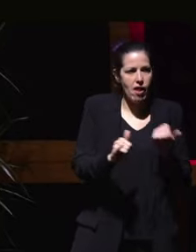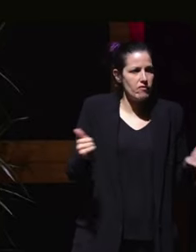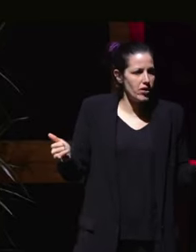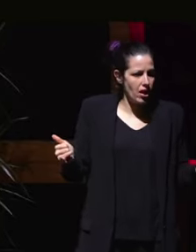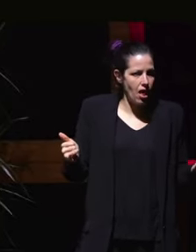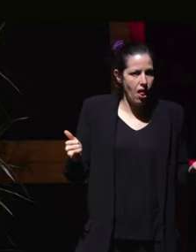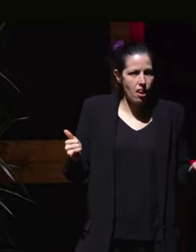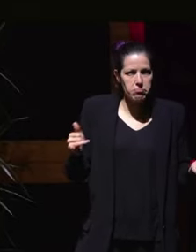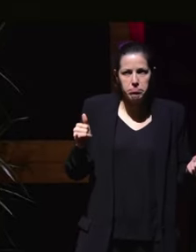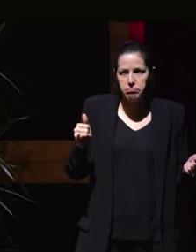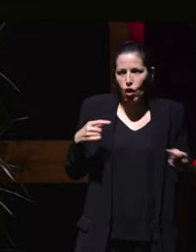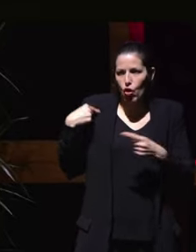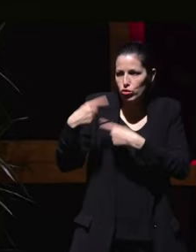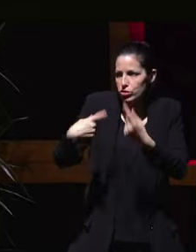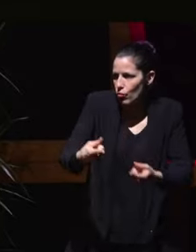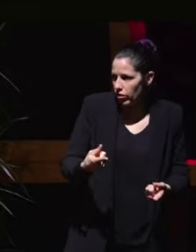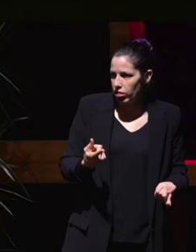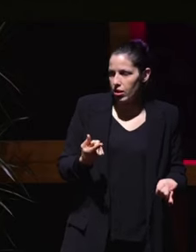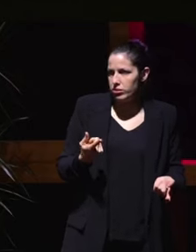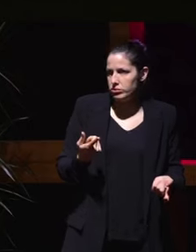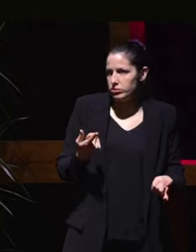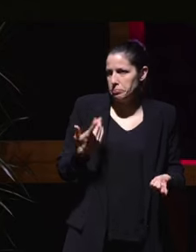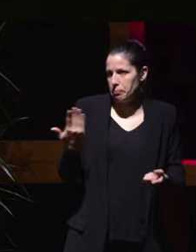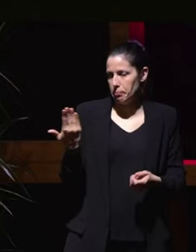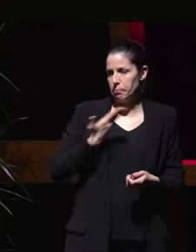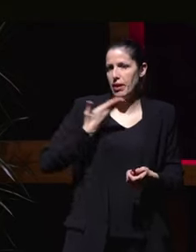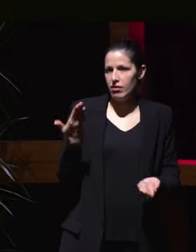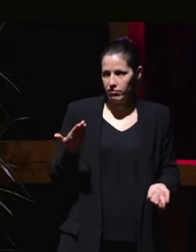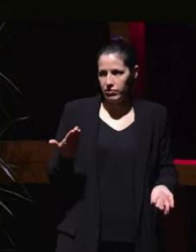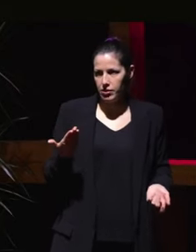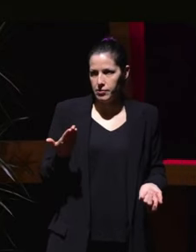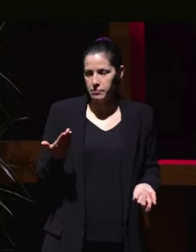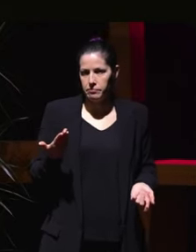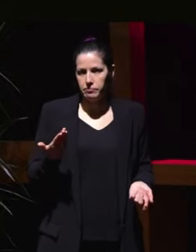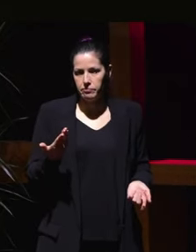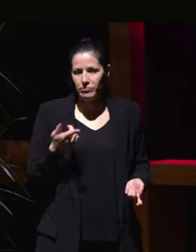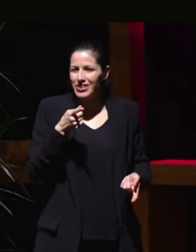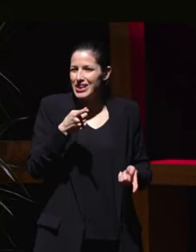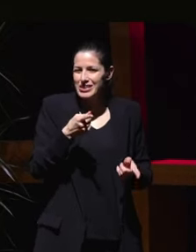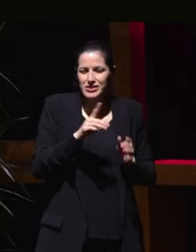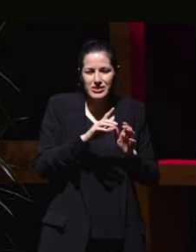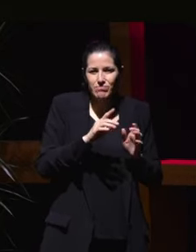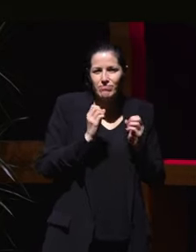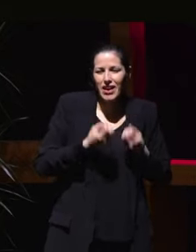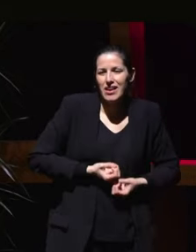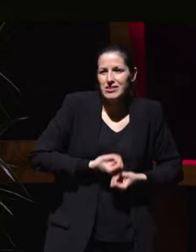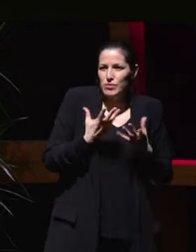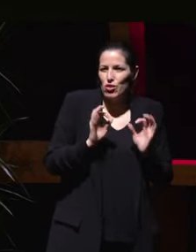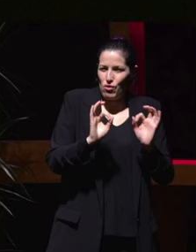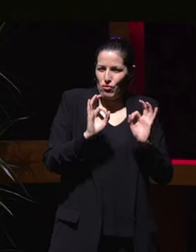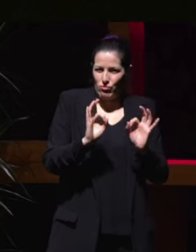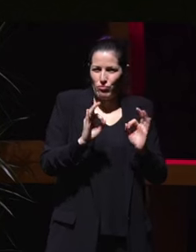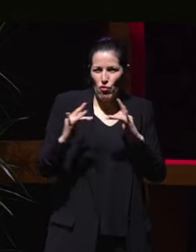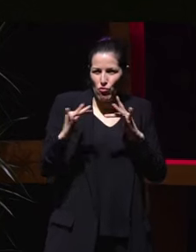pasa, joder, dixo se la comió. Vamos, foi, insisto, unha tragada en toda regla e unha expresión de fútbol. Por eso digo aí o tema